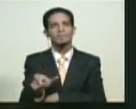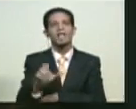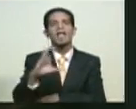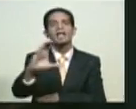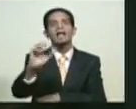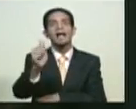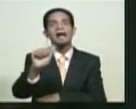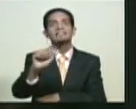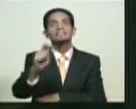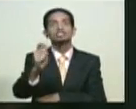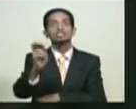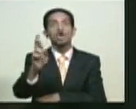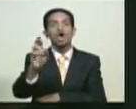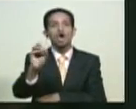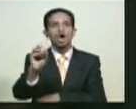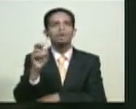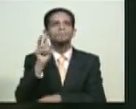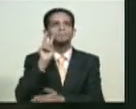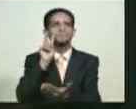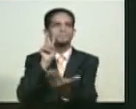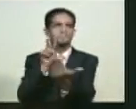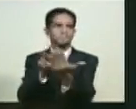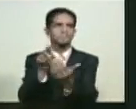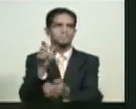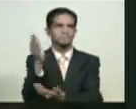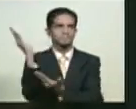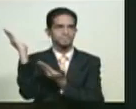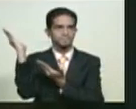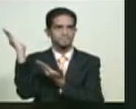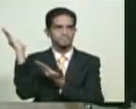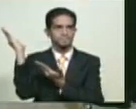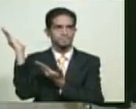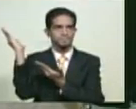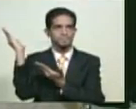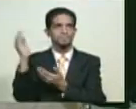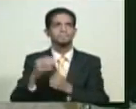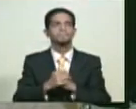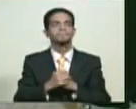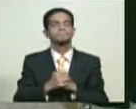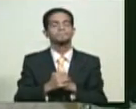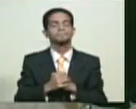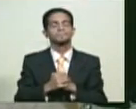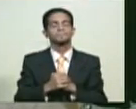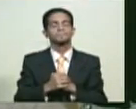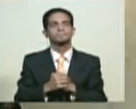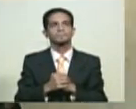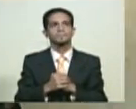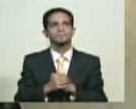en su momento la vi, fue ascendido por honores.